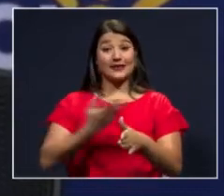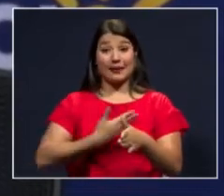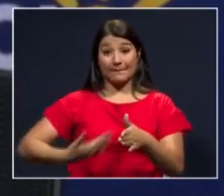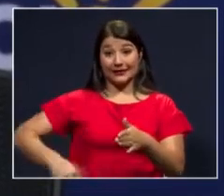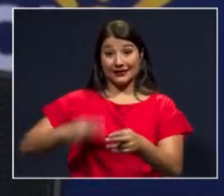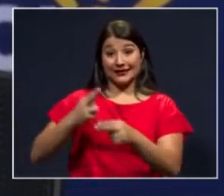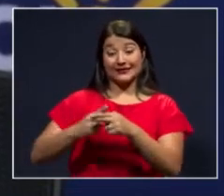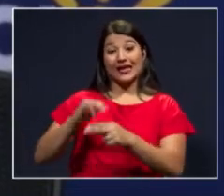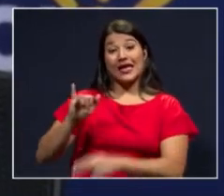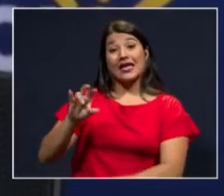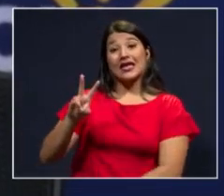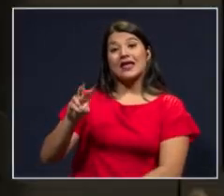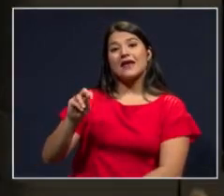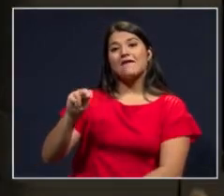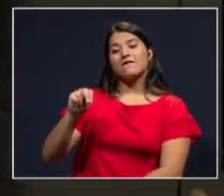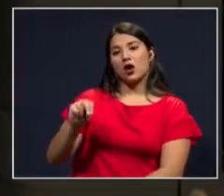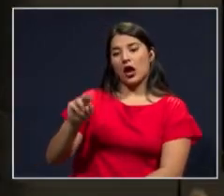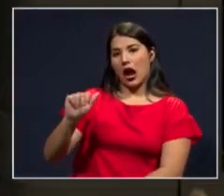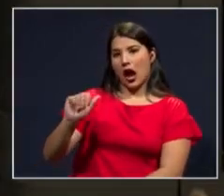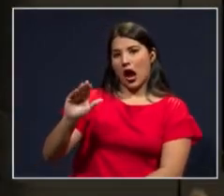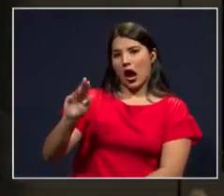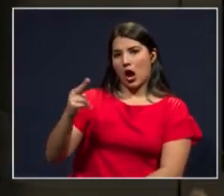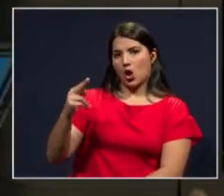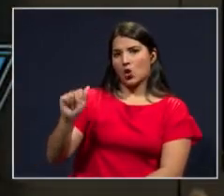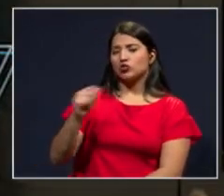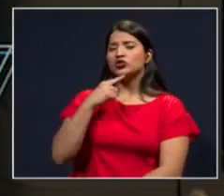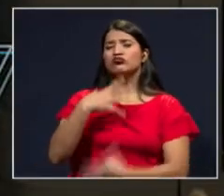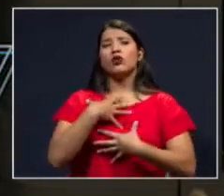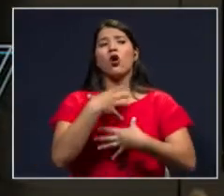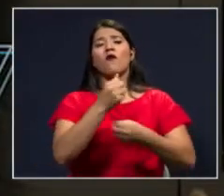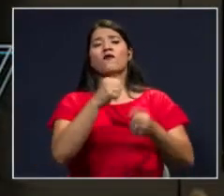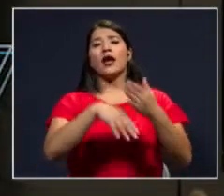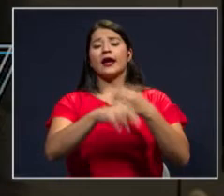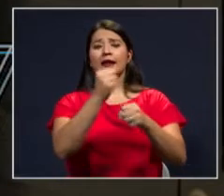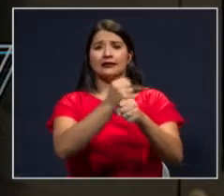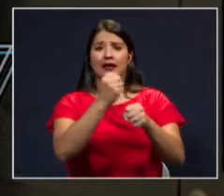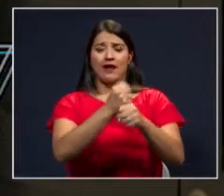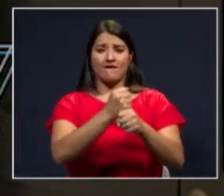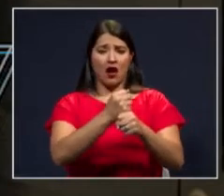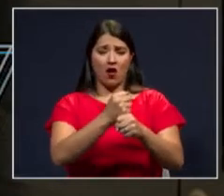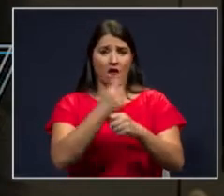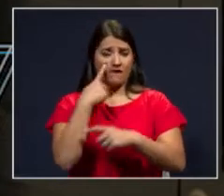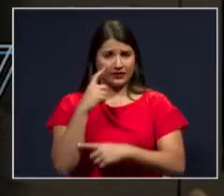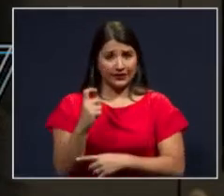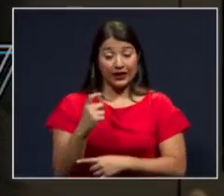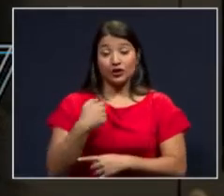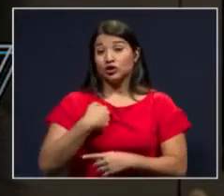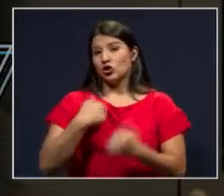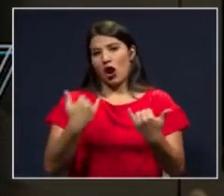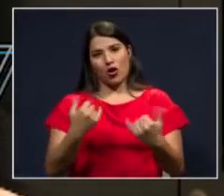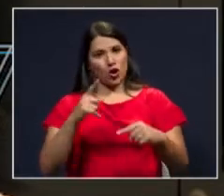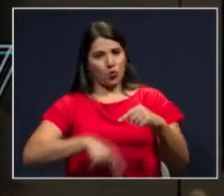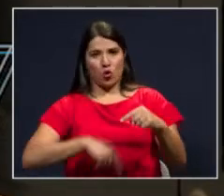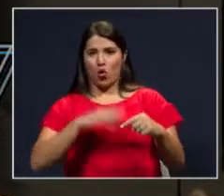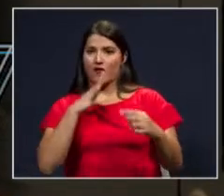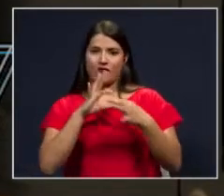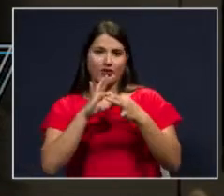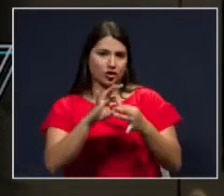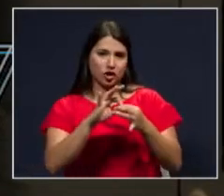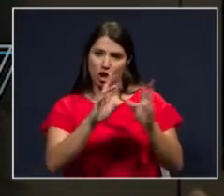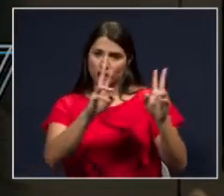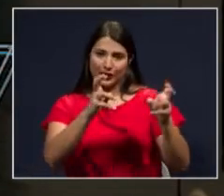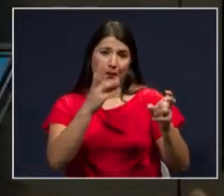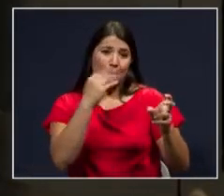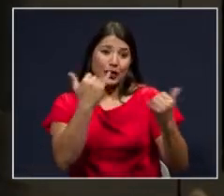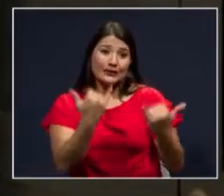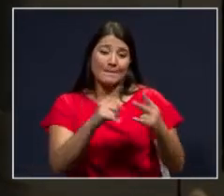Acuña, aseguró que ellos confían en el trabajo de la Fiscalía. Sobre este tema no puedo dar declaraciones, como se sabe, ya hay un proceso judicial que se está llevando